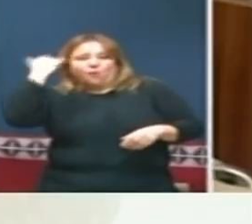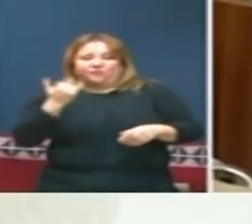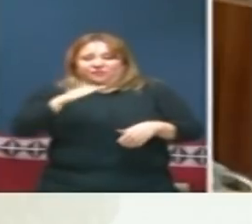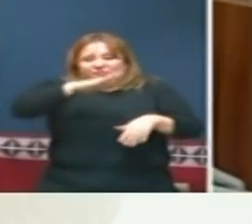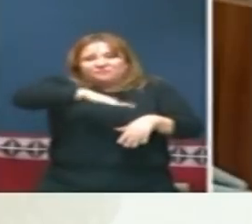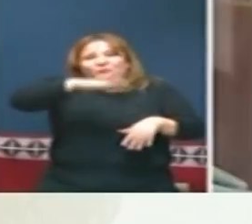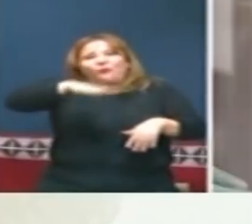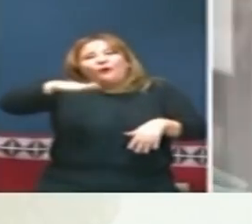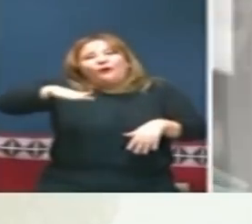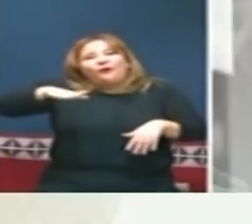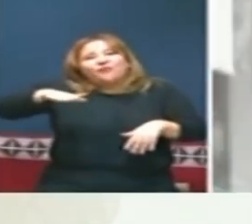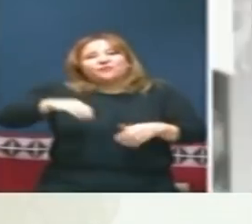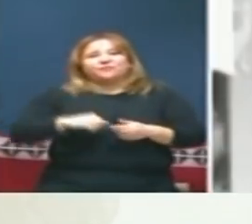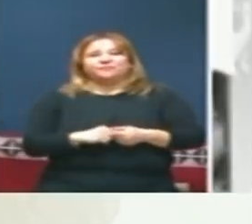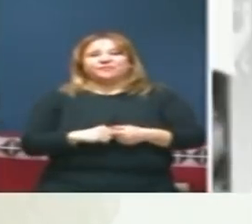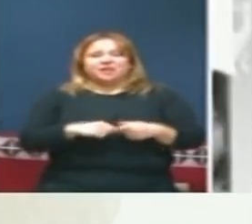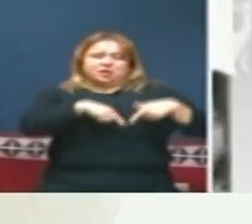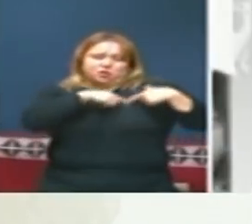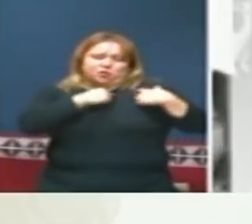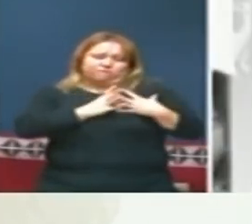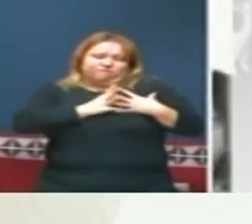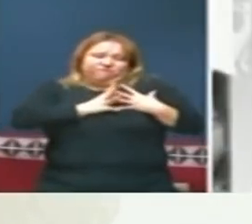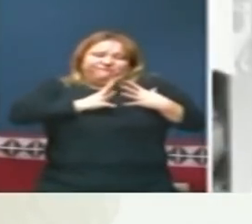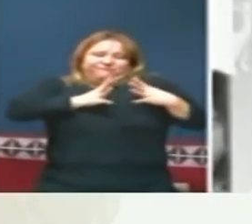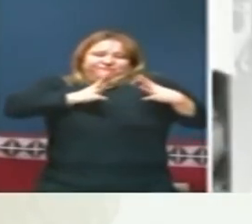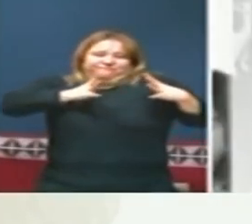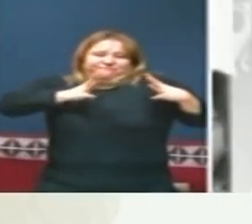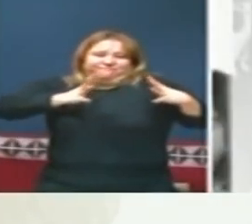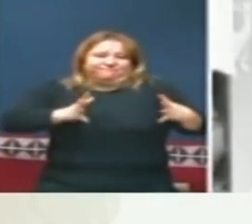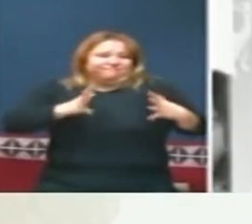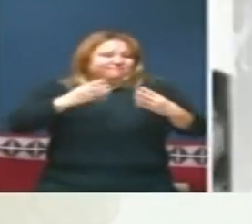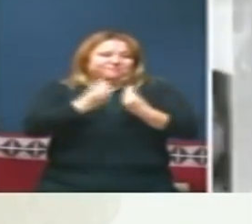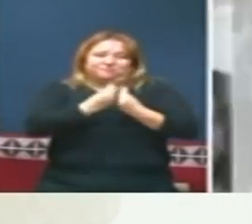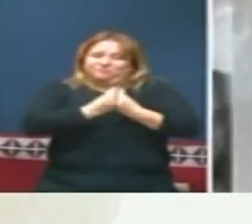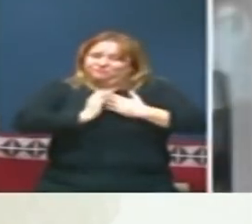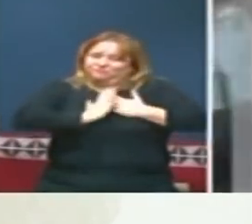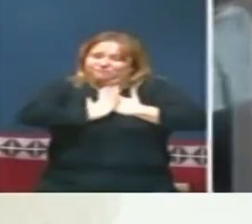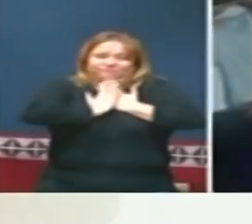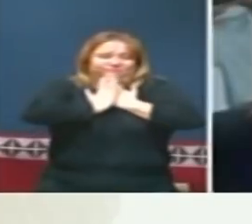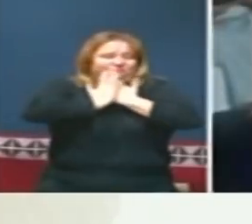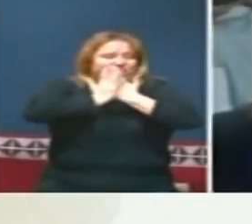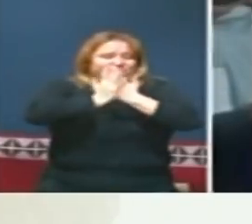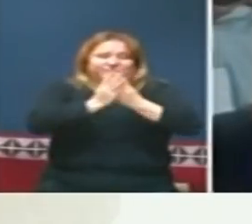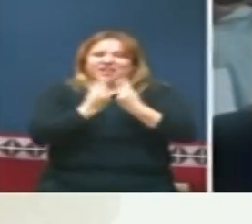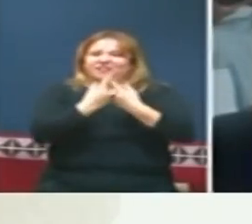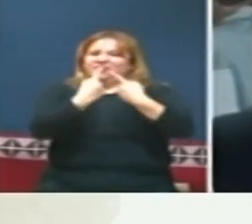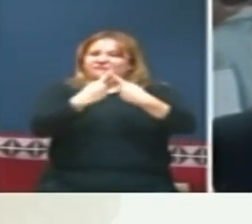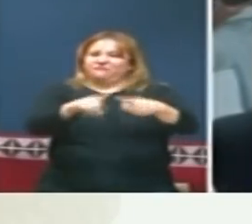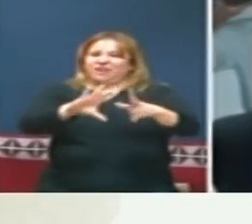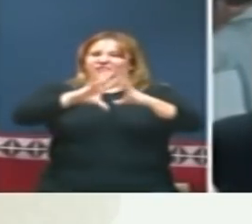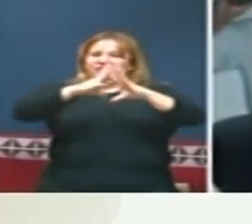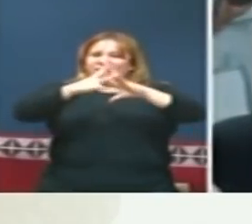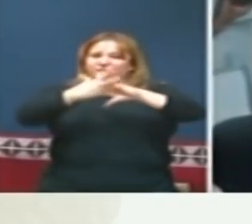pequeño, pero de corazón grande y de una forma de hablar distinta,